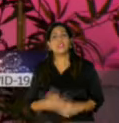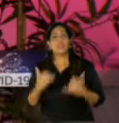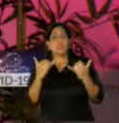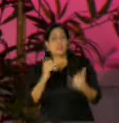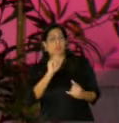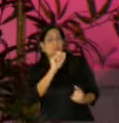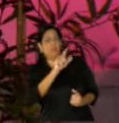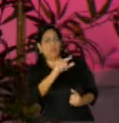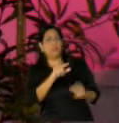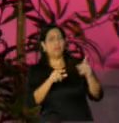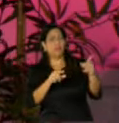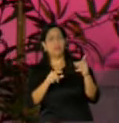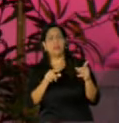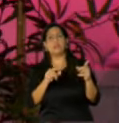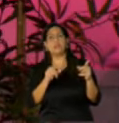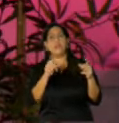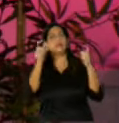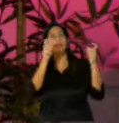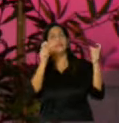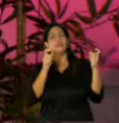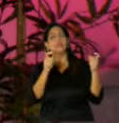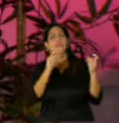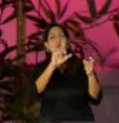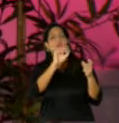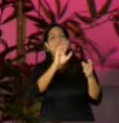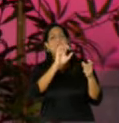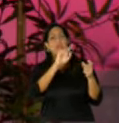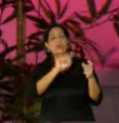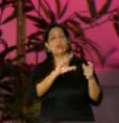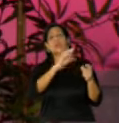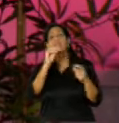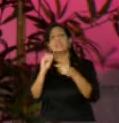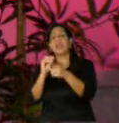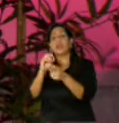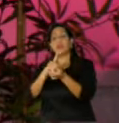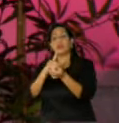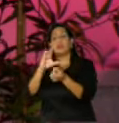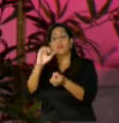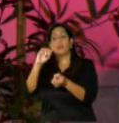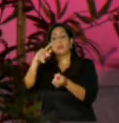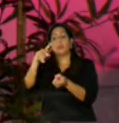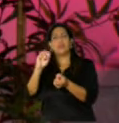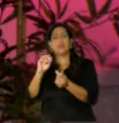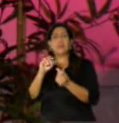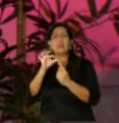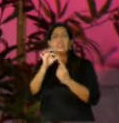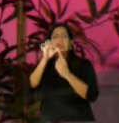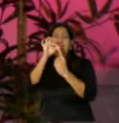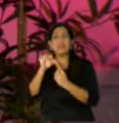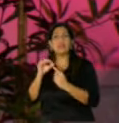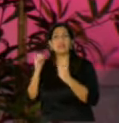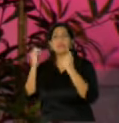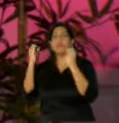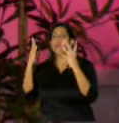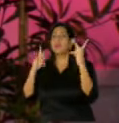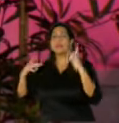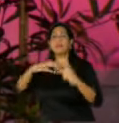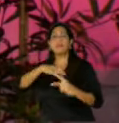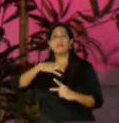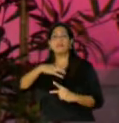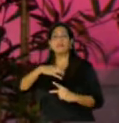comenzar, secretario Lorenzo González, y también con el epidemiólogo, el doctor Capo, sobre precisamente las denuncias que hemos estado recibiendo constantemente de empleados